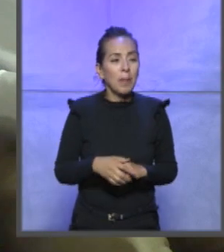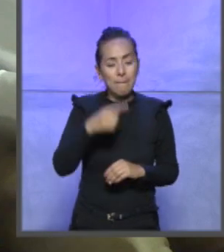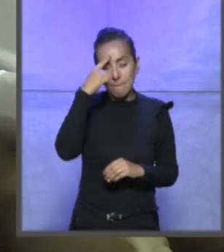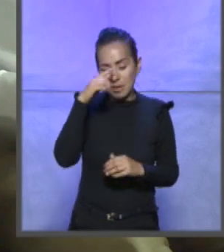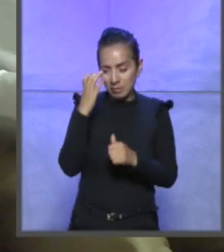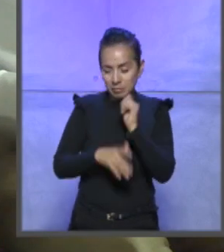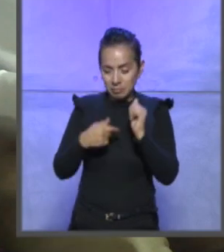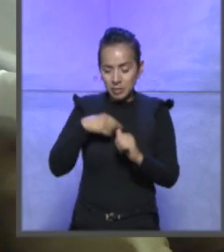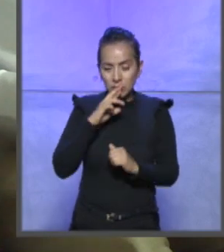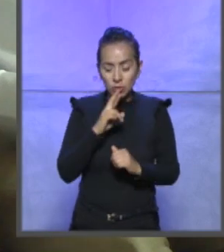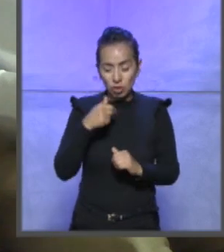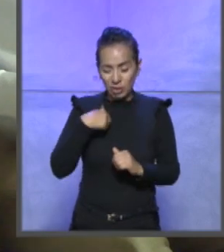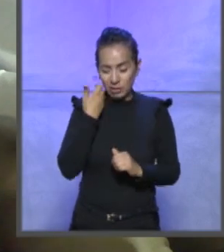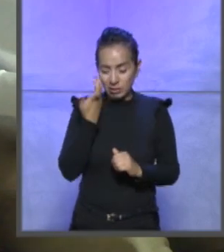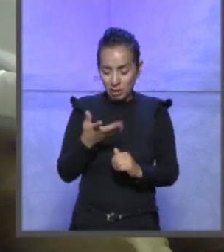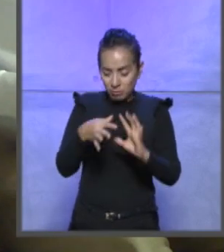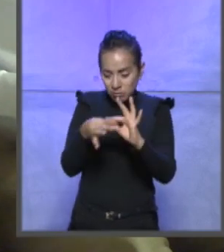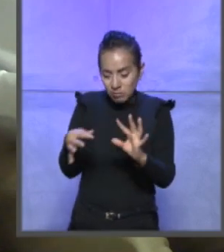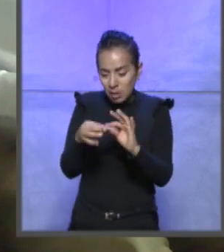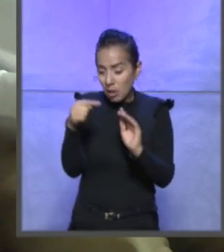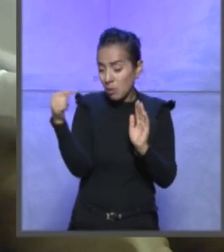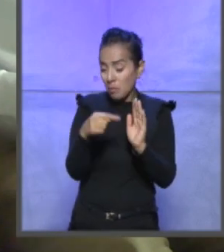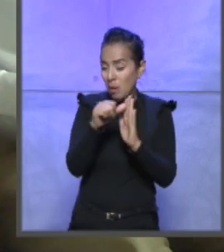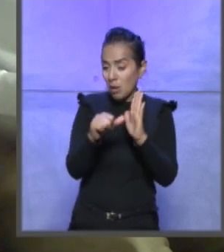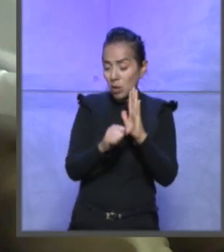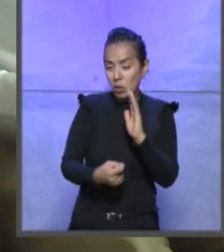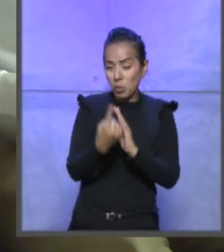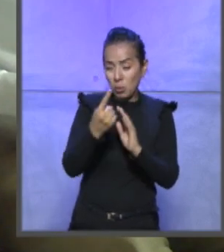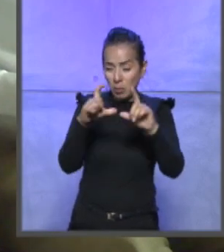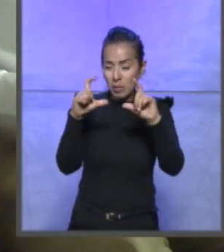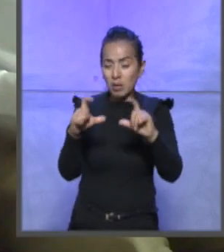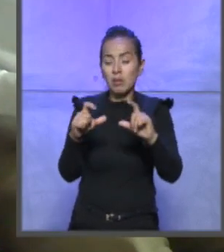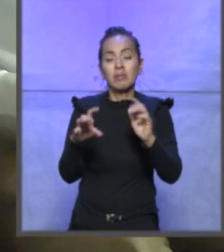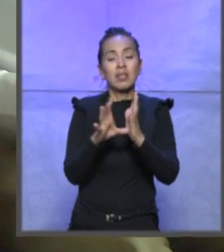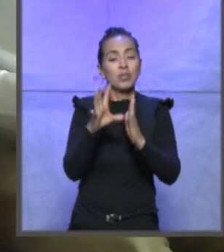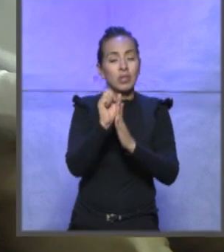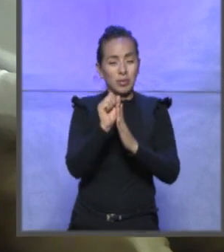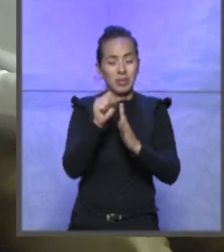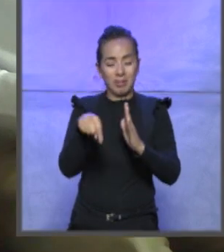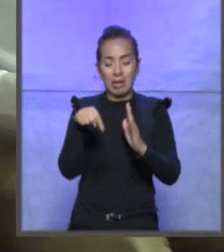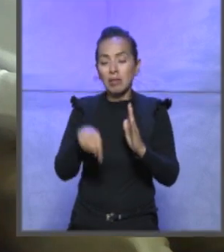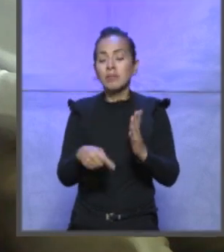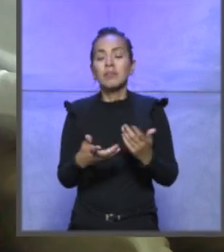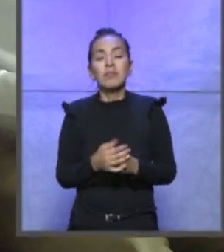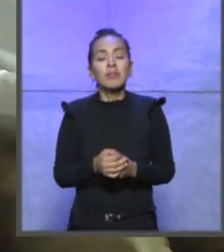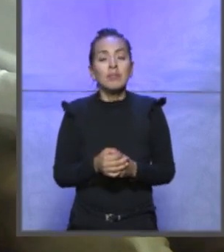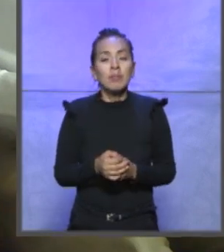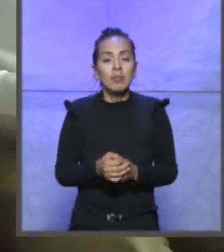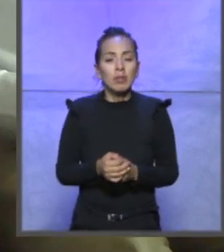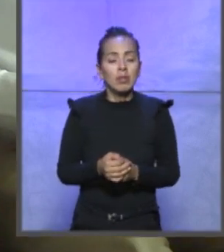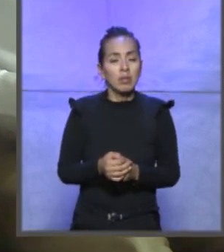mi respuesta, quisiera irme en el artículo 1 del título primero de la Constitución Política de los Estados